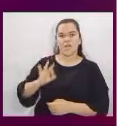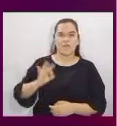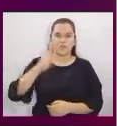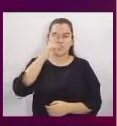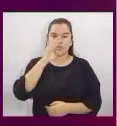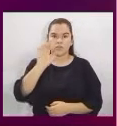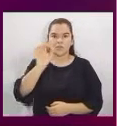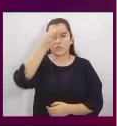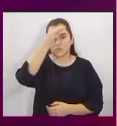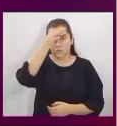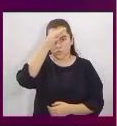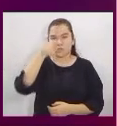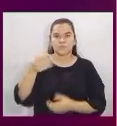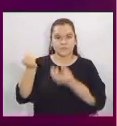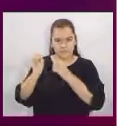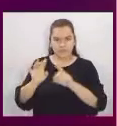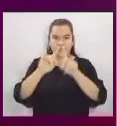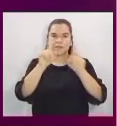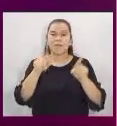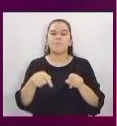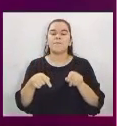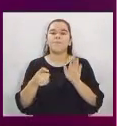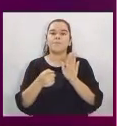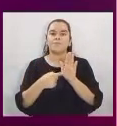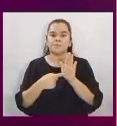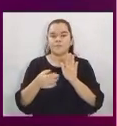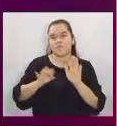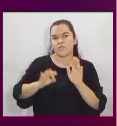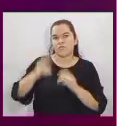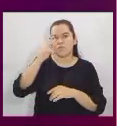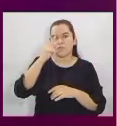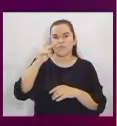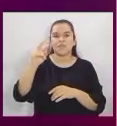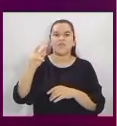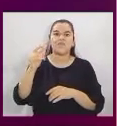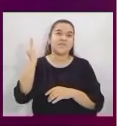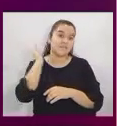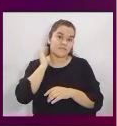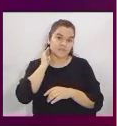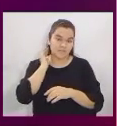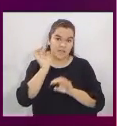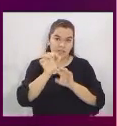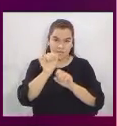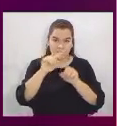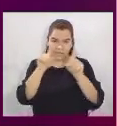características. Nosotros iniciamos el grupo en el 2012, tiene personería jurídica